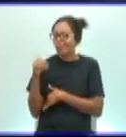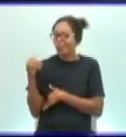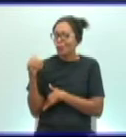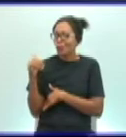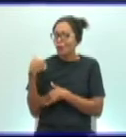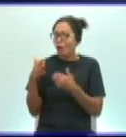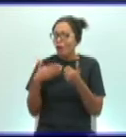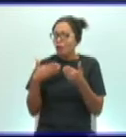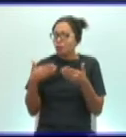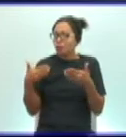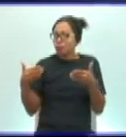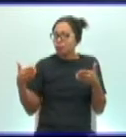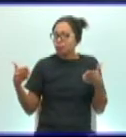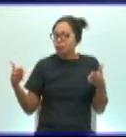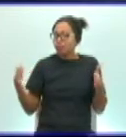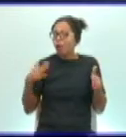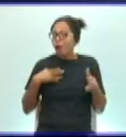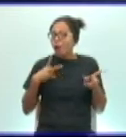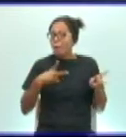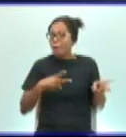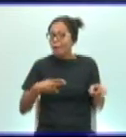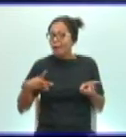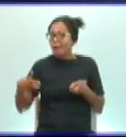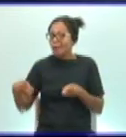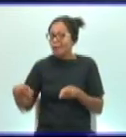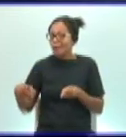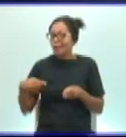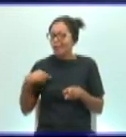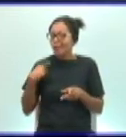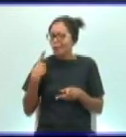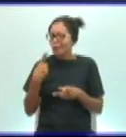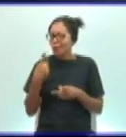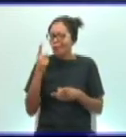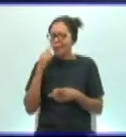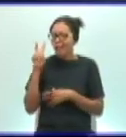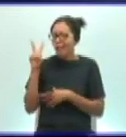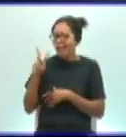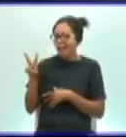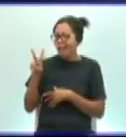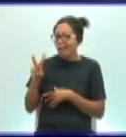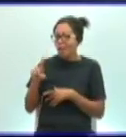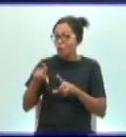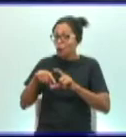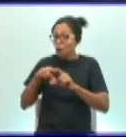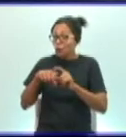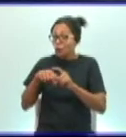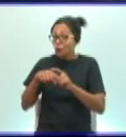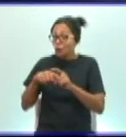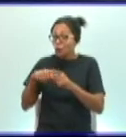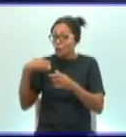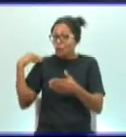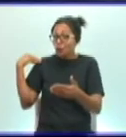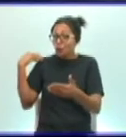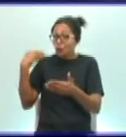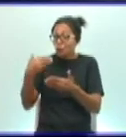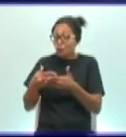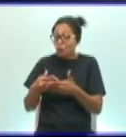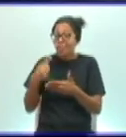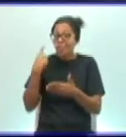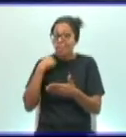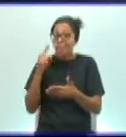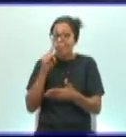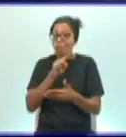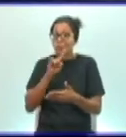lo hemos editado para proyectar sobre ustedes, que abarcaría todo el contenido desde 1959